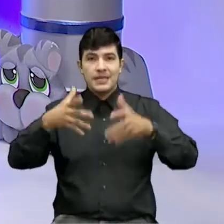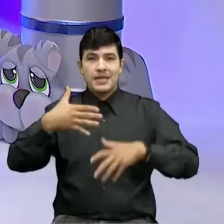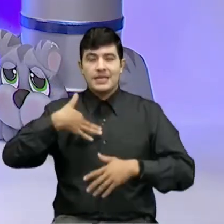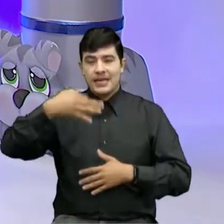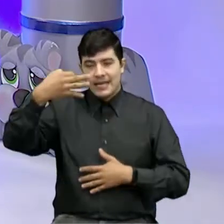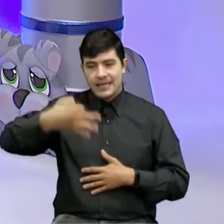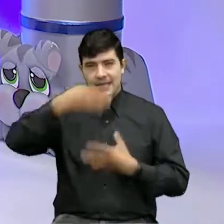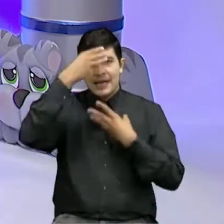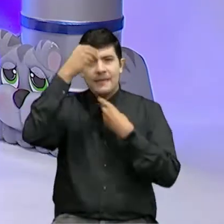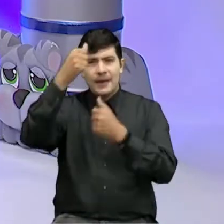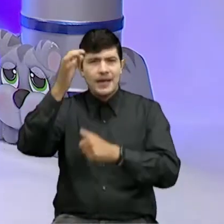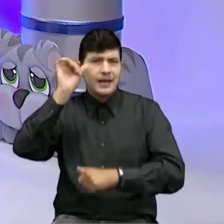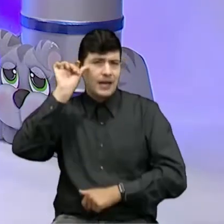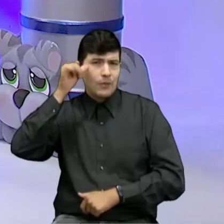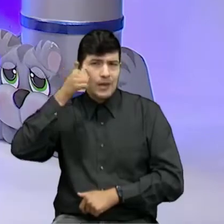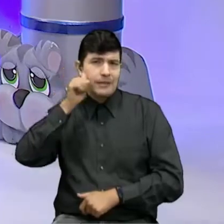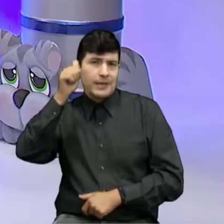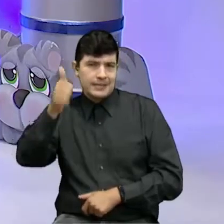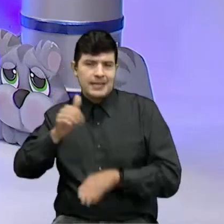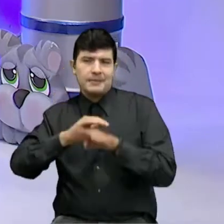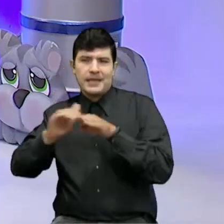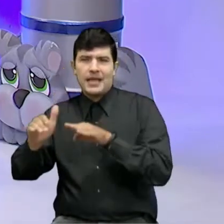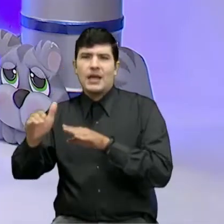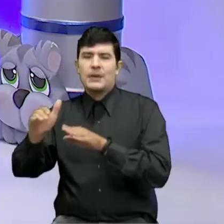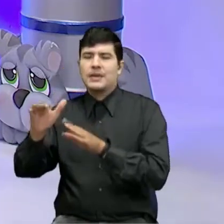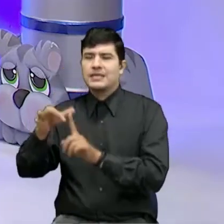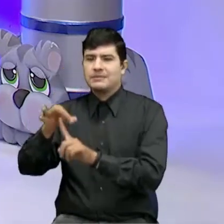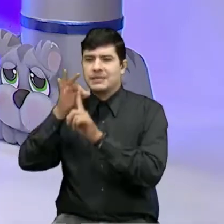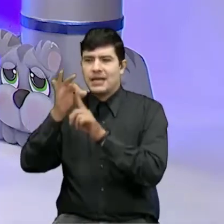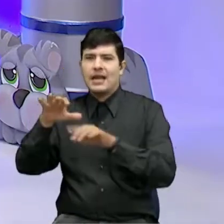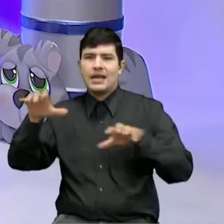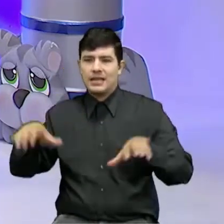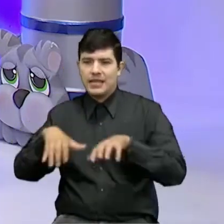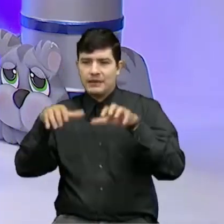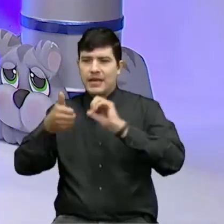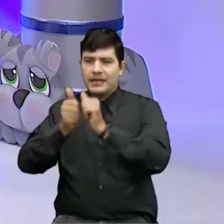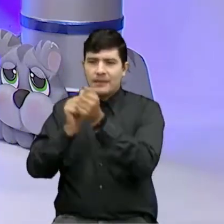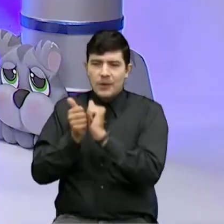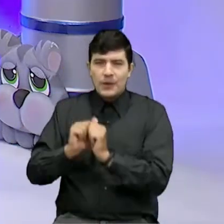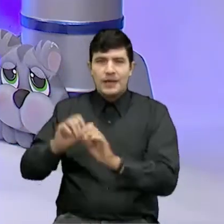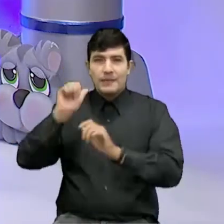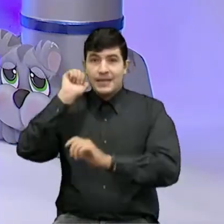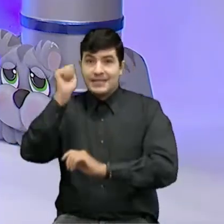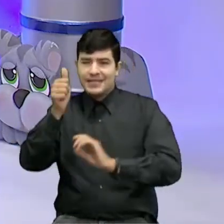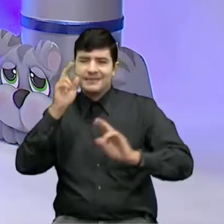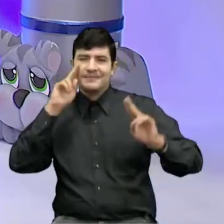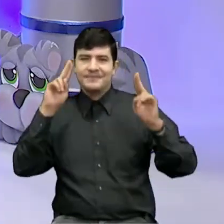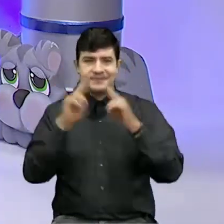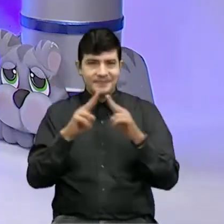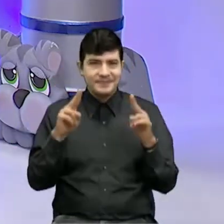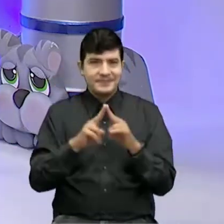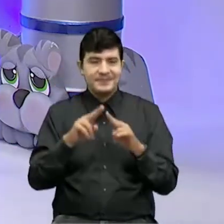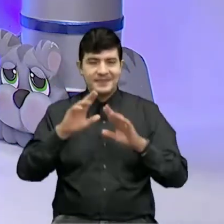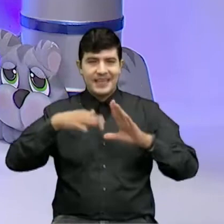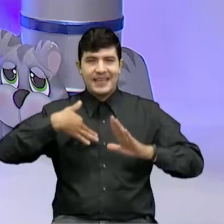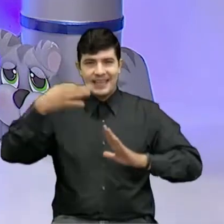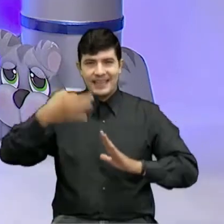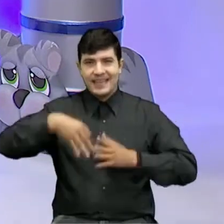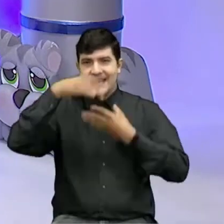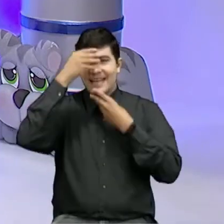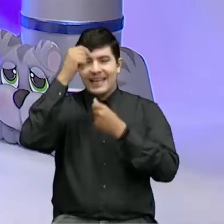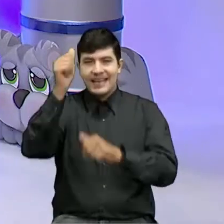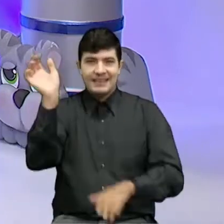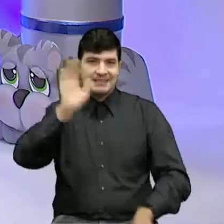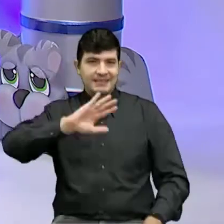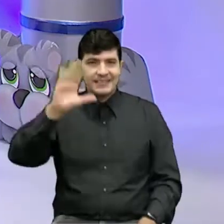tenemos por allí invitados especiales, actividades muy lindas para esta clase también. Así es que mañana nos vemos con clase de ética y valores.